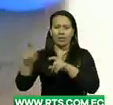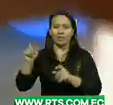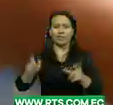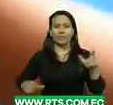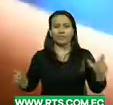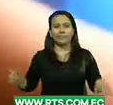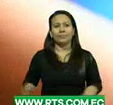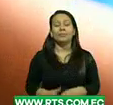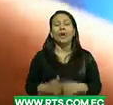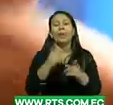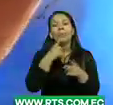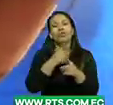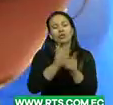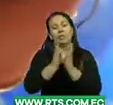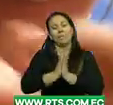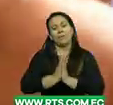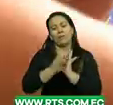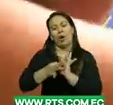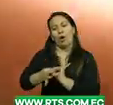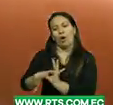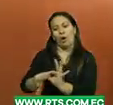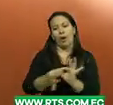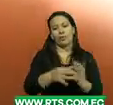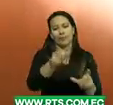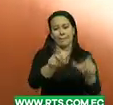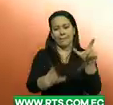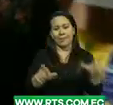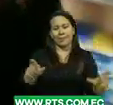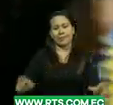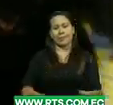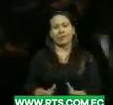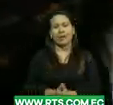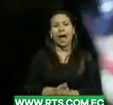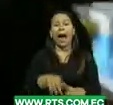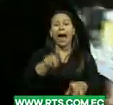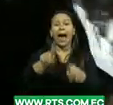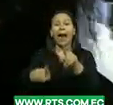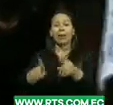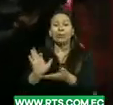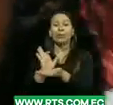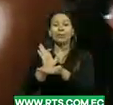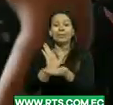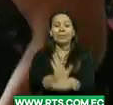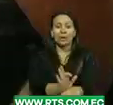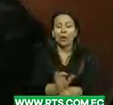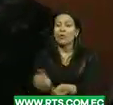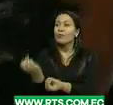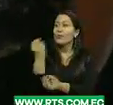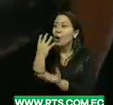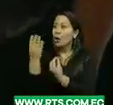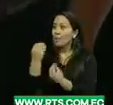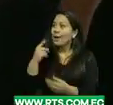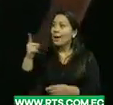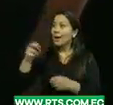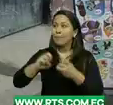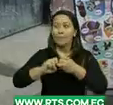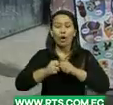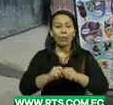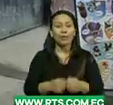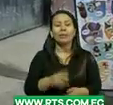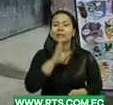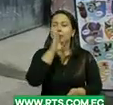Es por ello que piden la colaboración de los habitantes del sector. Aseguran algunos de los testigos que este tipo de situaciones se ha